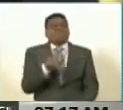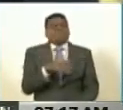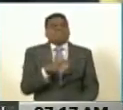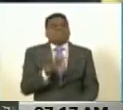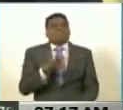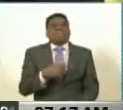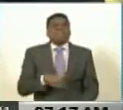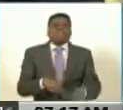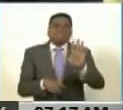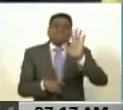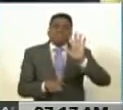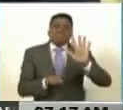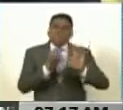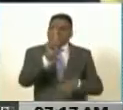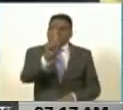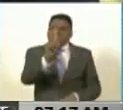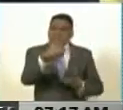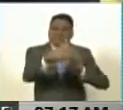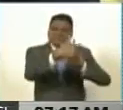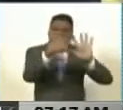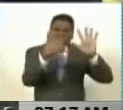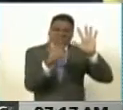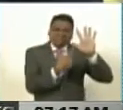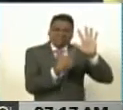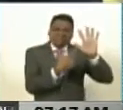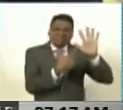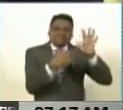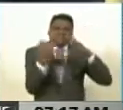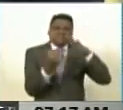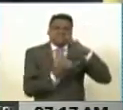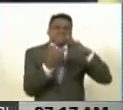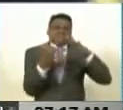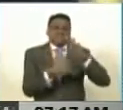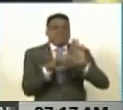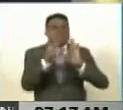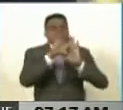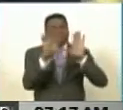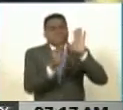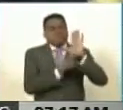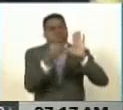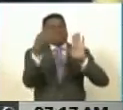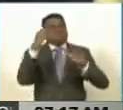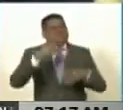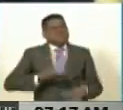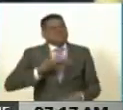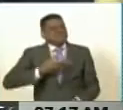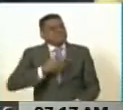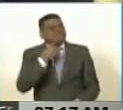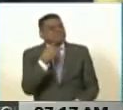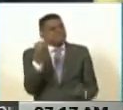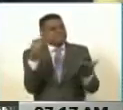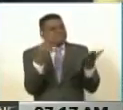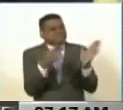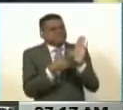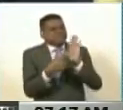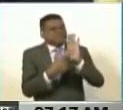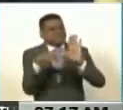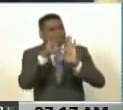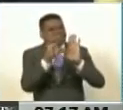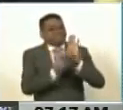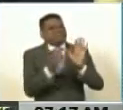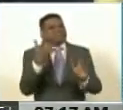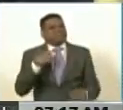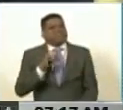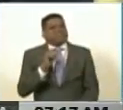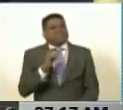uno de los cinco poderes, bueno recordarlo a la opinión pública, es uno de los cinco poderes que tiene